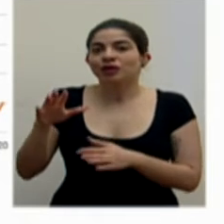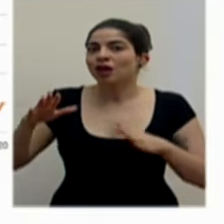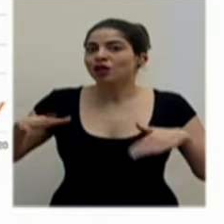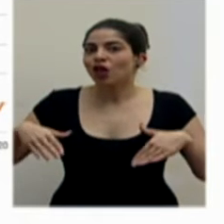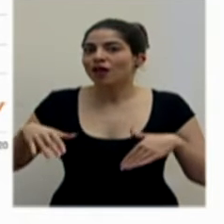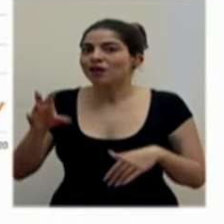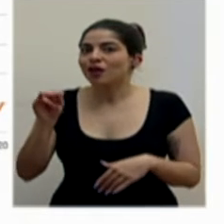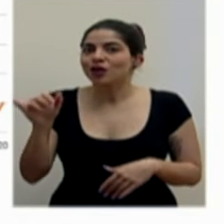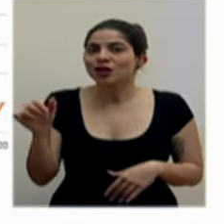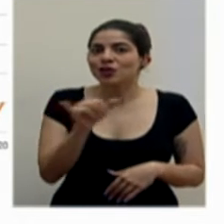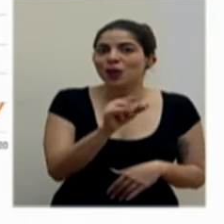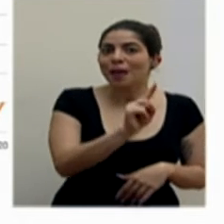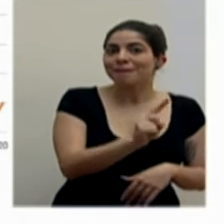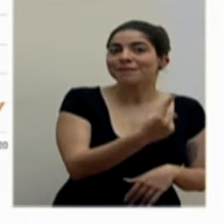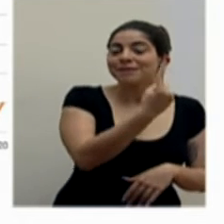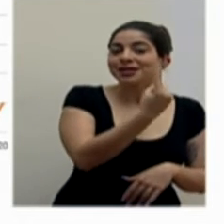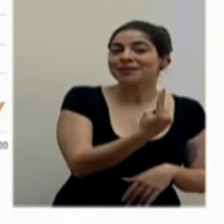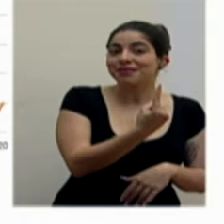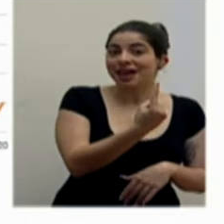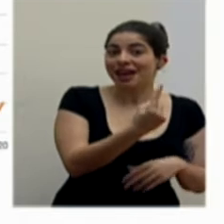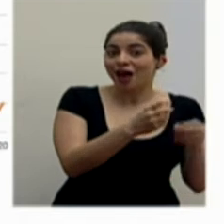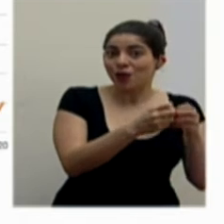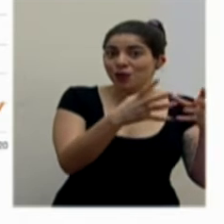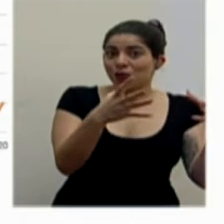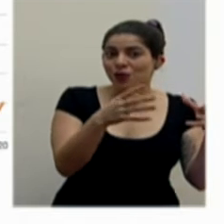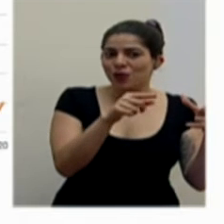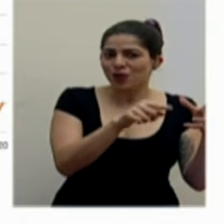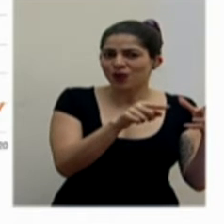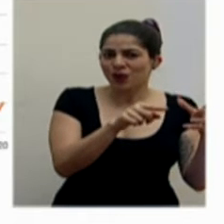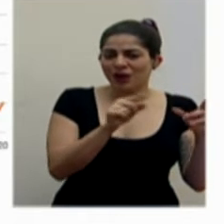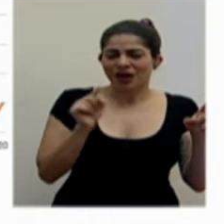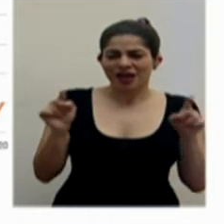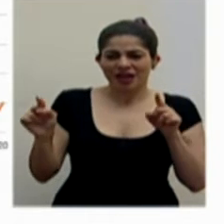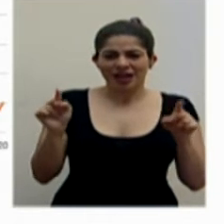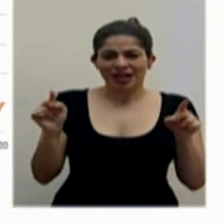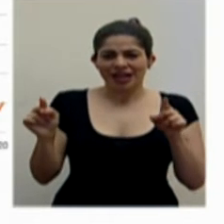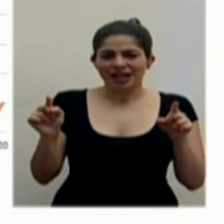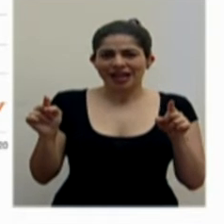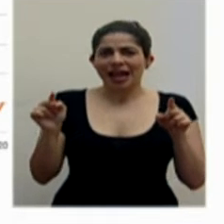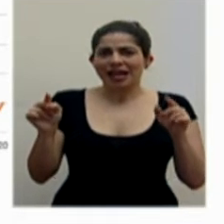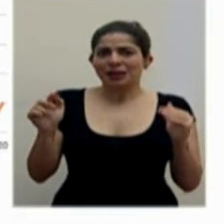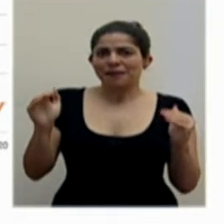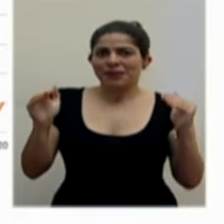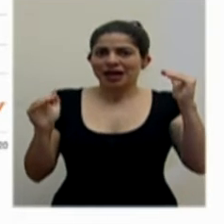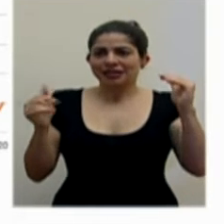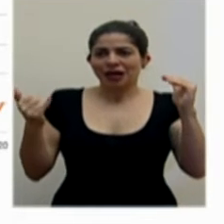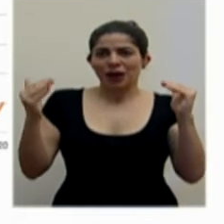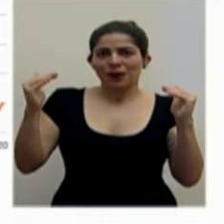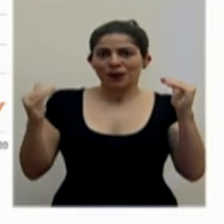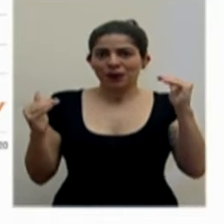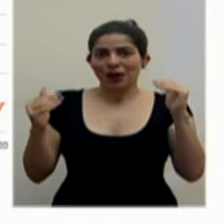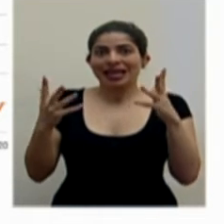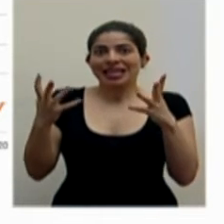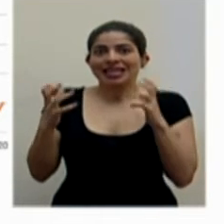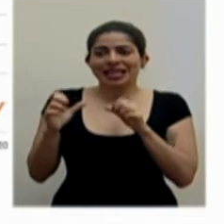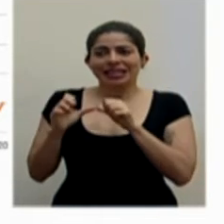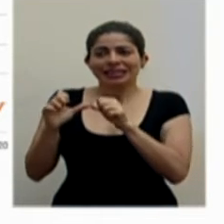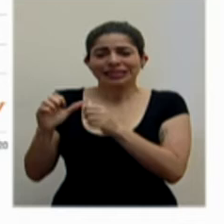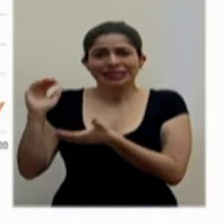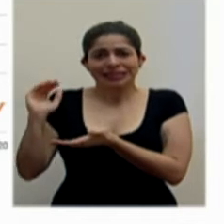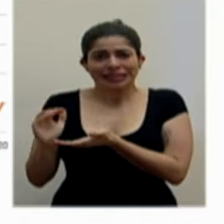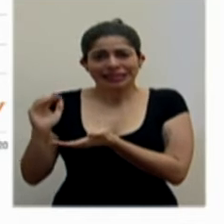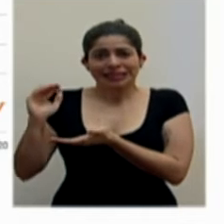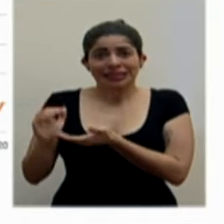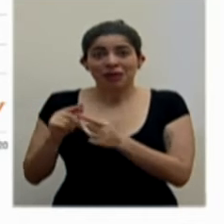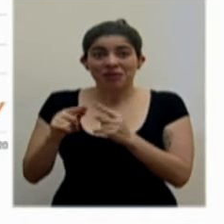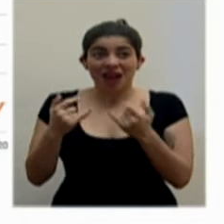estábamos en la primera ola. Entonces, eso es algo que quisiéramos tratar de mantener a toda costa, pero sabemos que con la gran